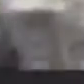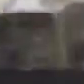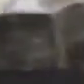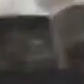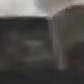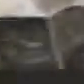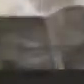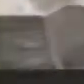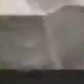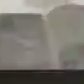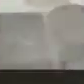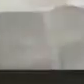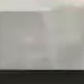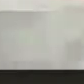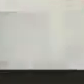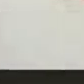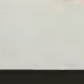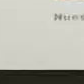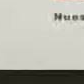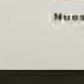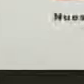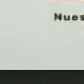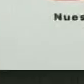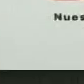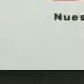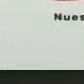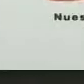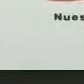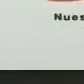nuestro extra de cada día.